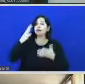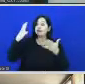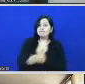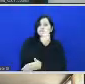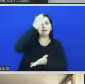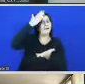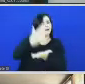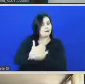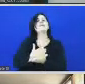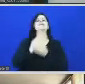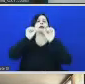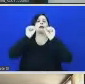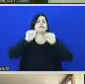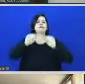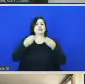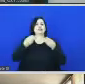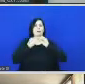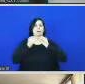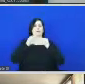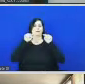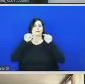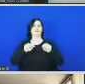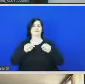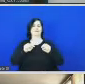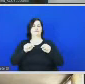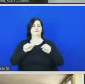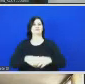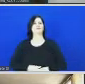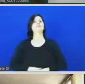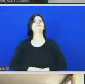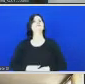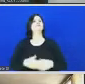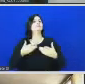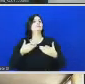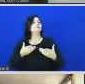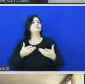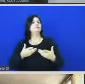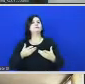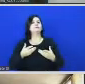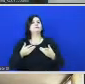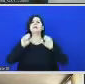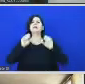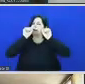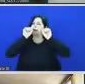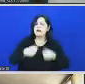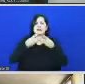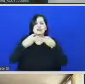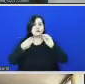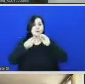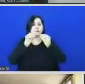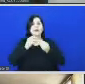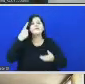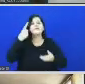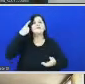más, respondan mucho mejor a ir resolviendo los problemas que se están dando. Y